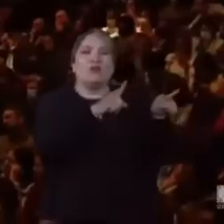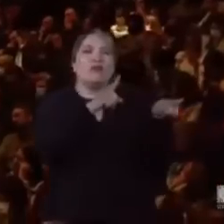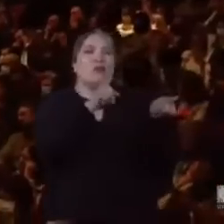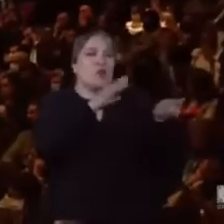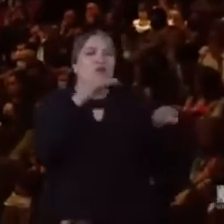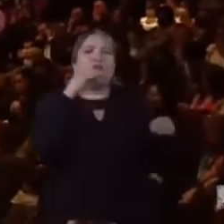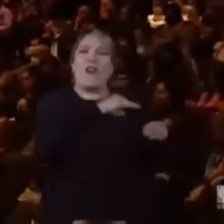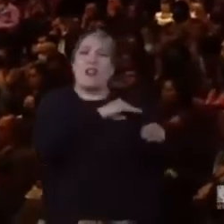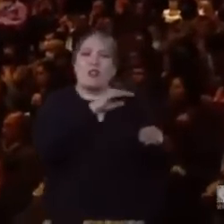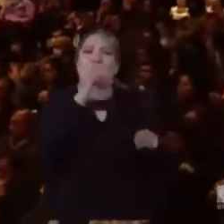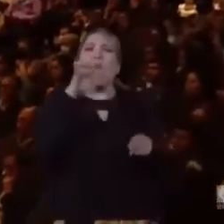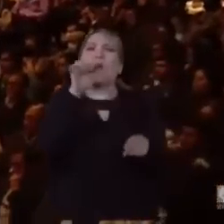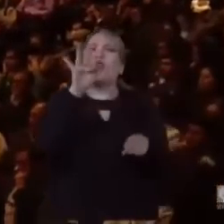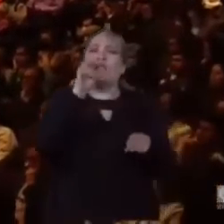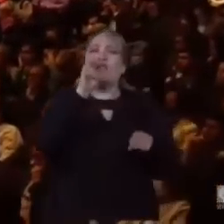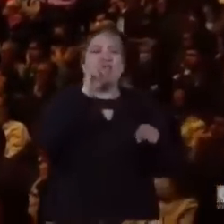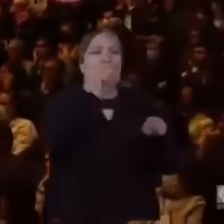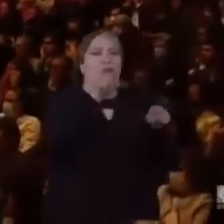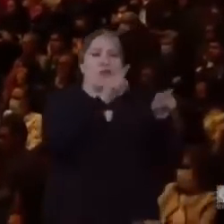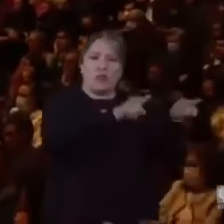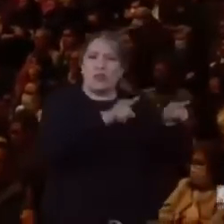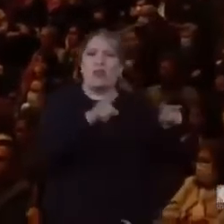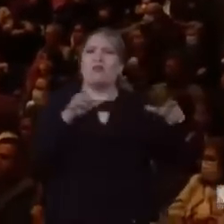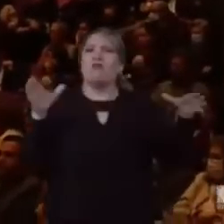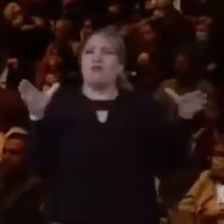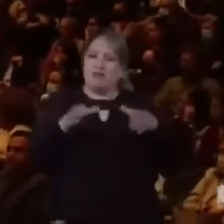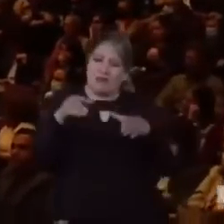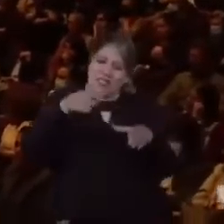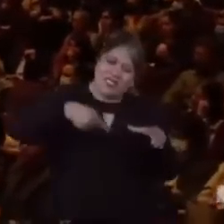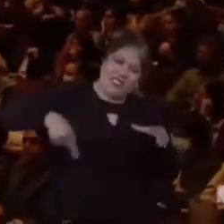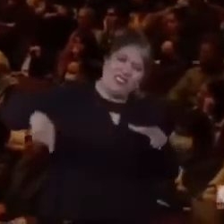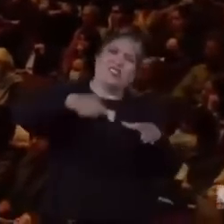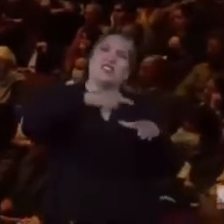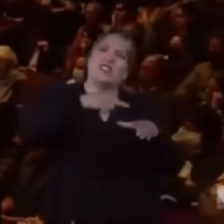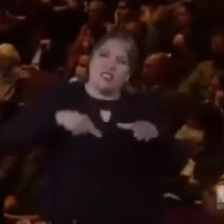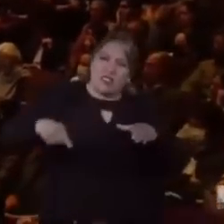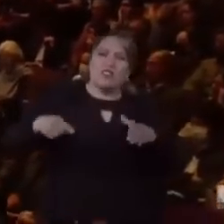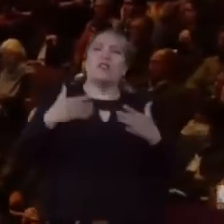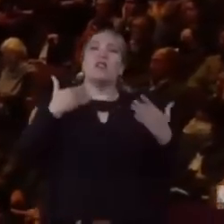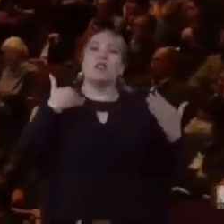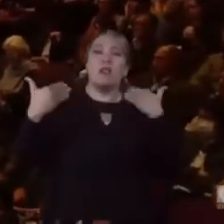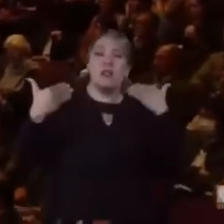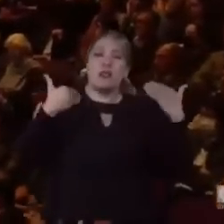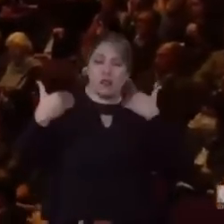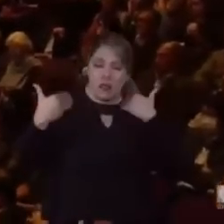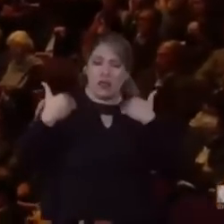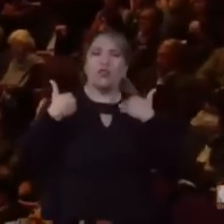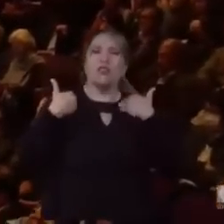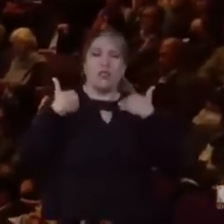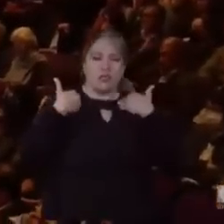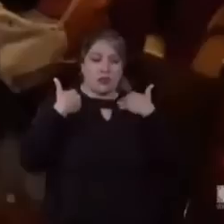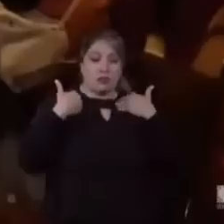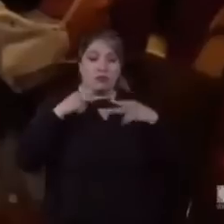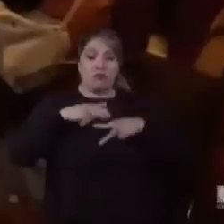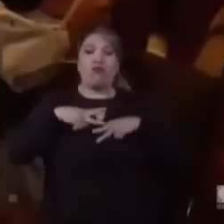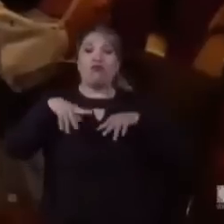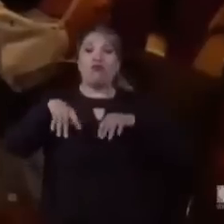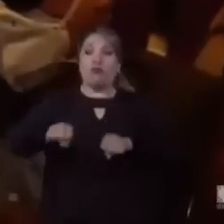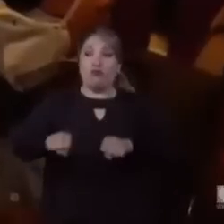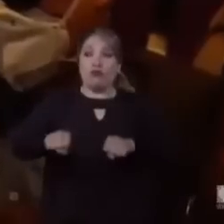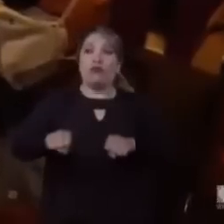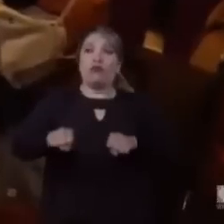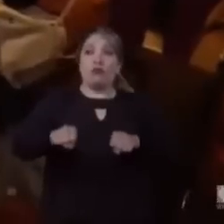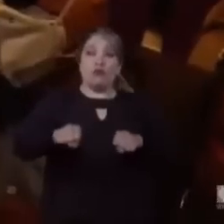desde el cuerpo campo de guerra de miles de mujeres, desde los campesinos desposeídos de sus